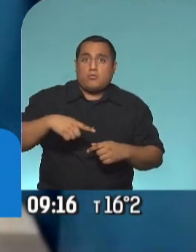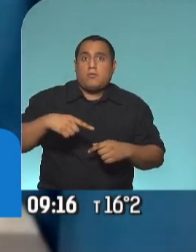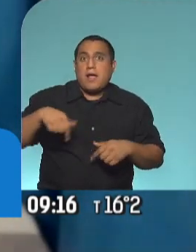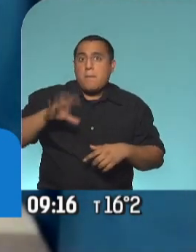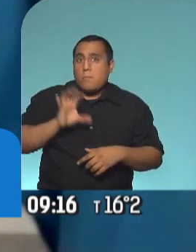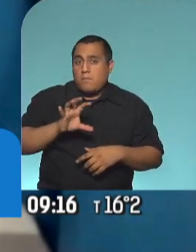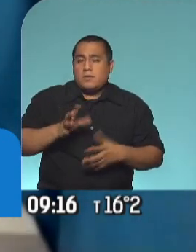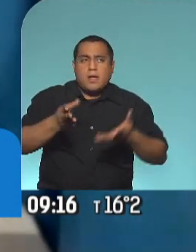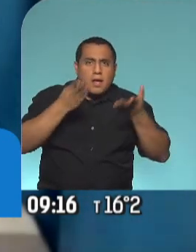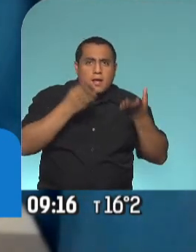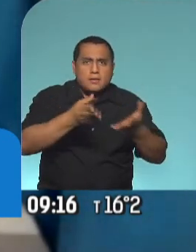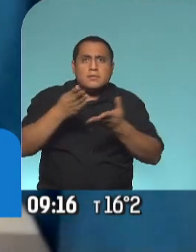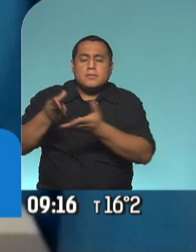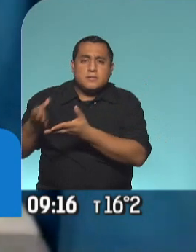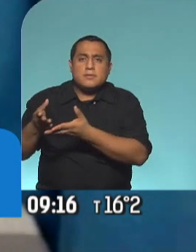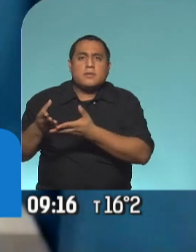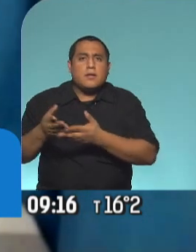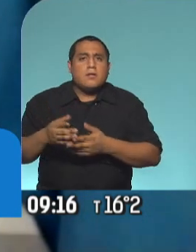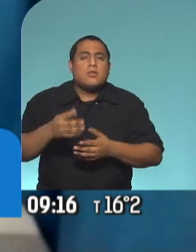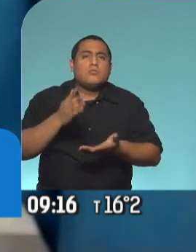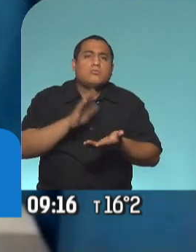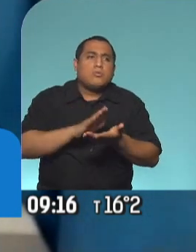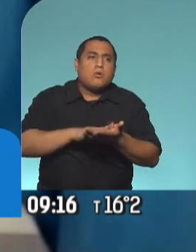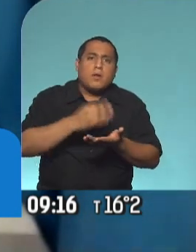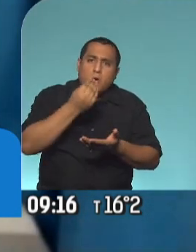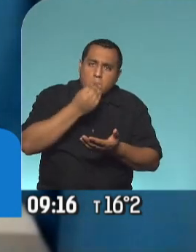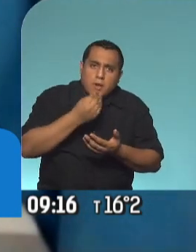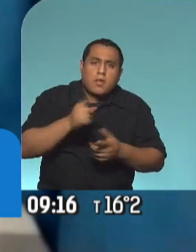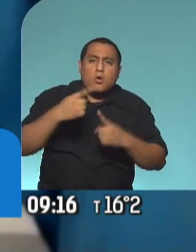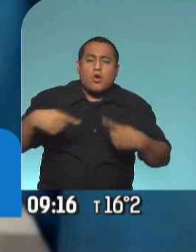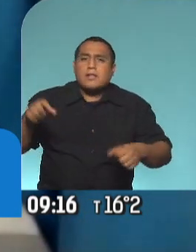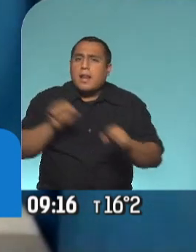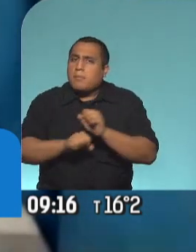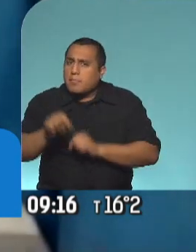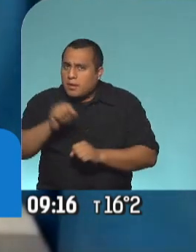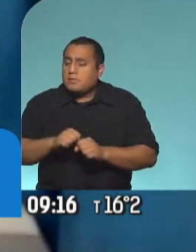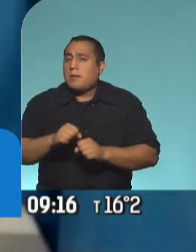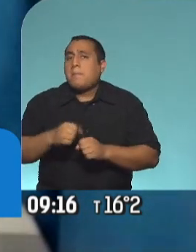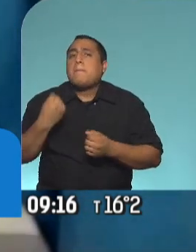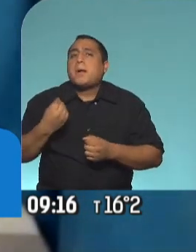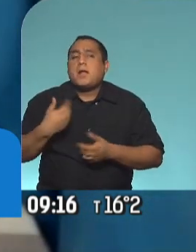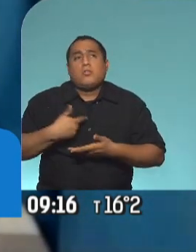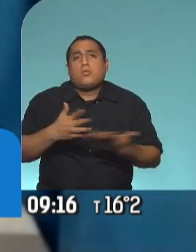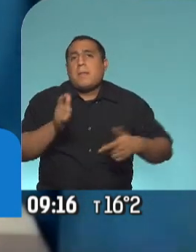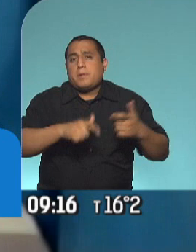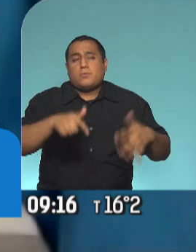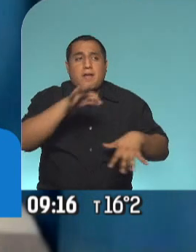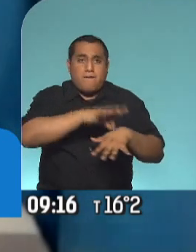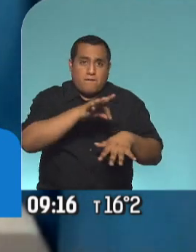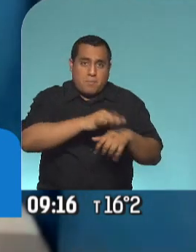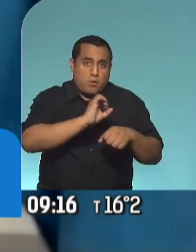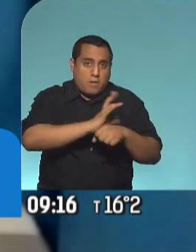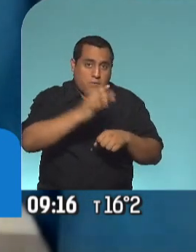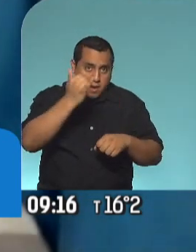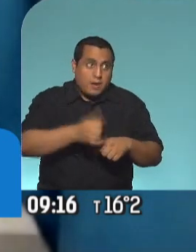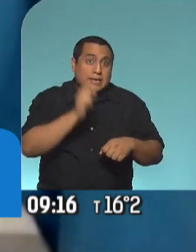una asistencia, todo lo referente a alimentación, elementos de limpieza, para todos aquellos pacientes COVID positivos y